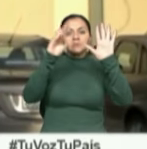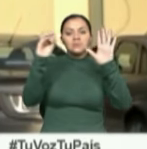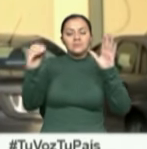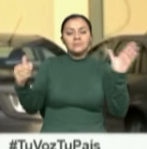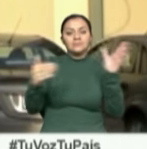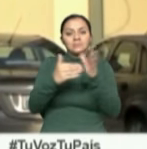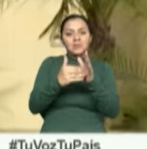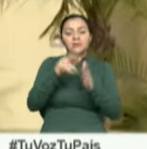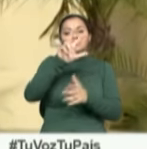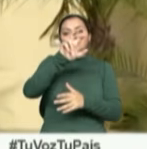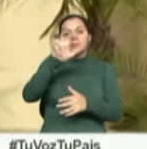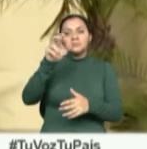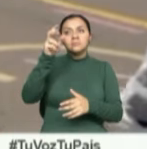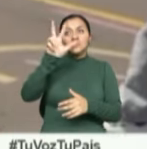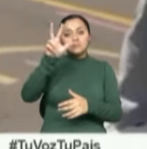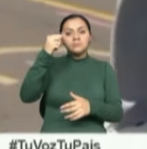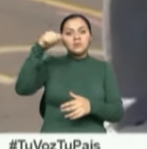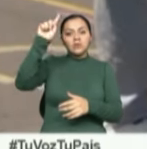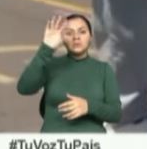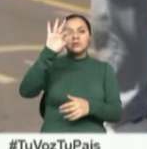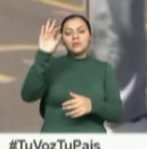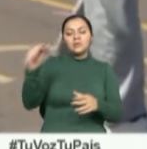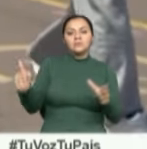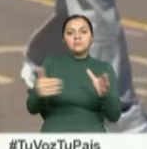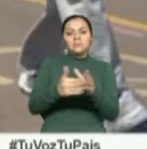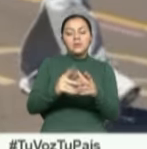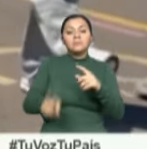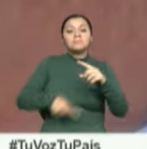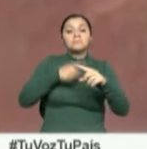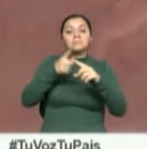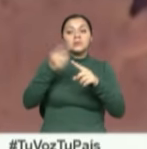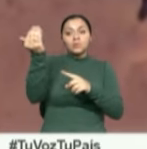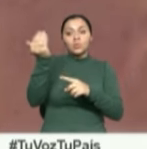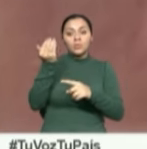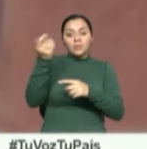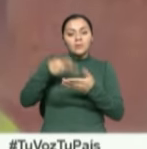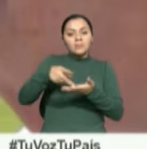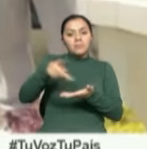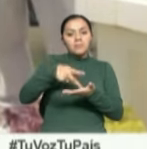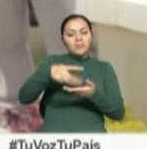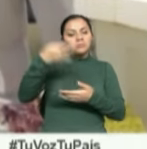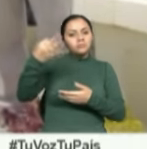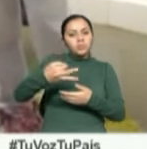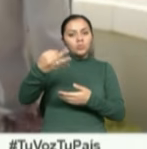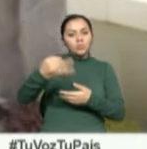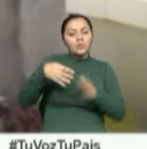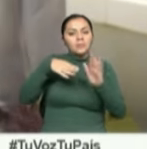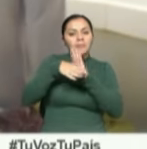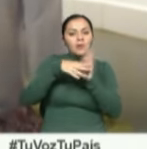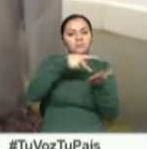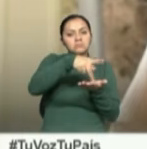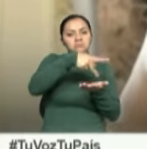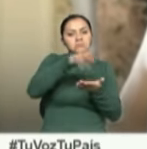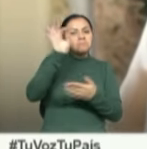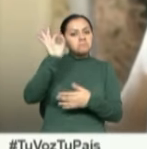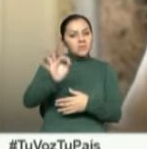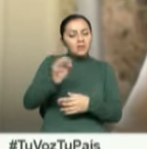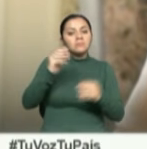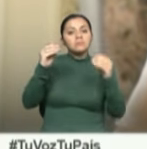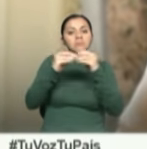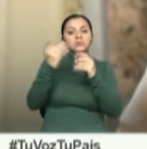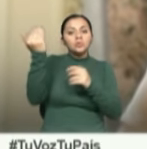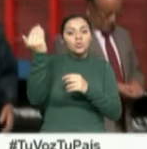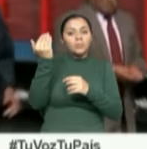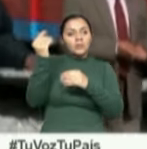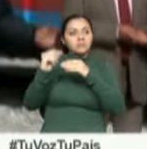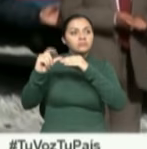de 3.500.000. Además, nuestros jubilados reciben sus pensiones a tiempo y en sus cuentas bancarias. Tenemos la pensión jubilar